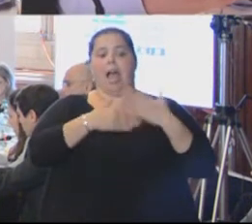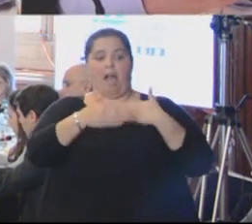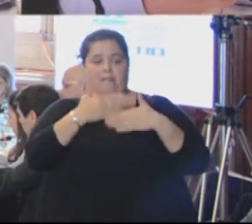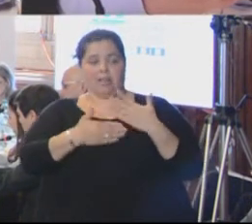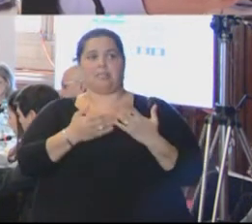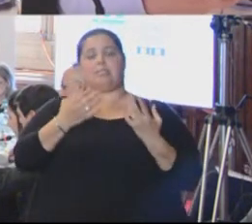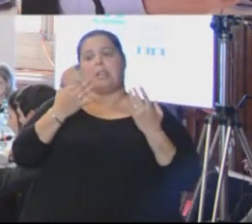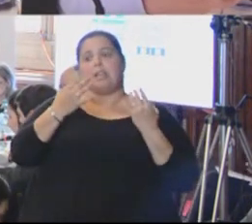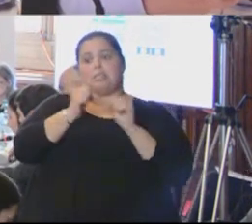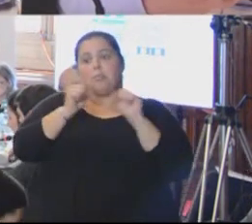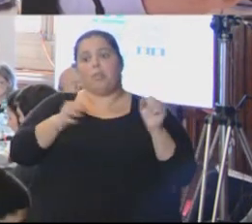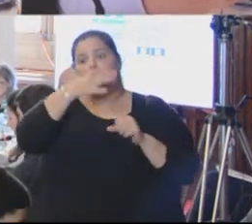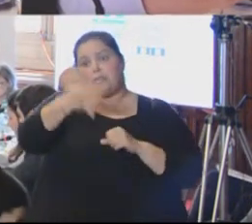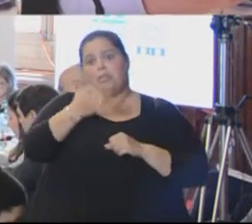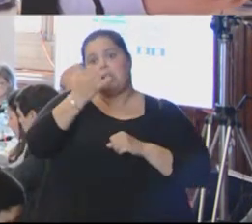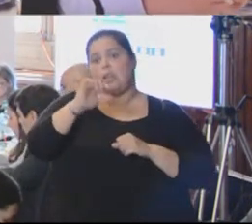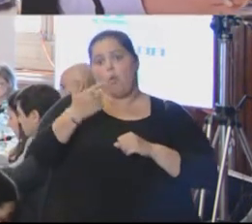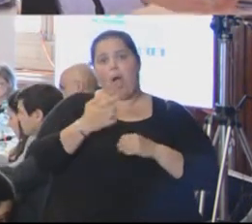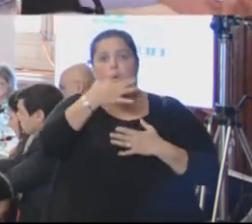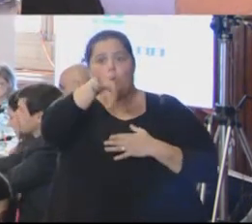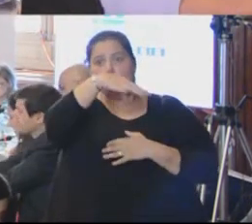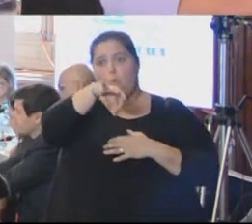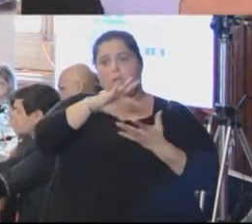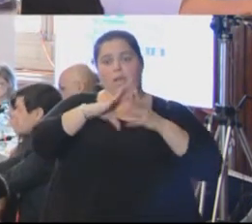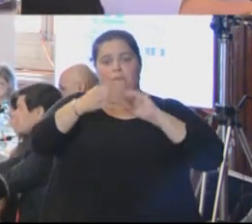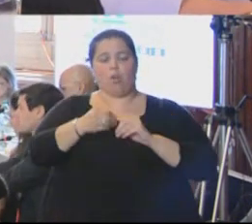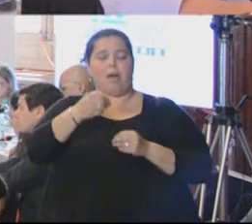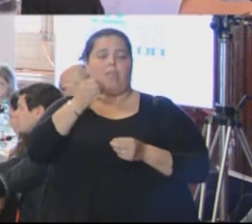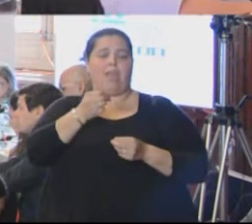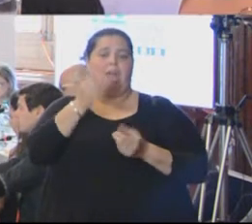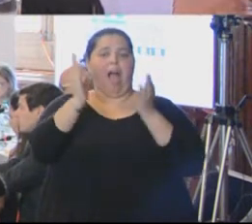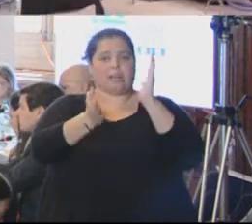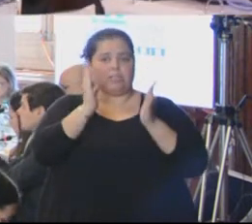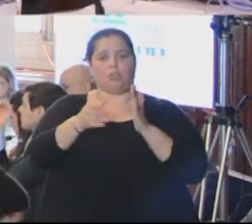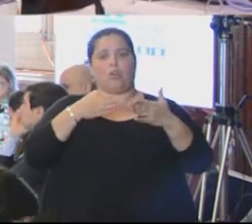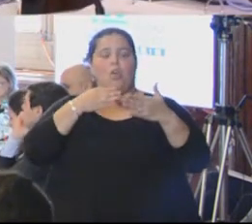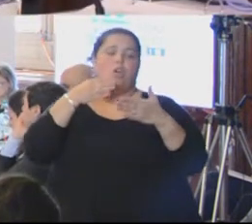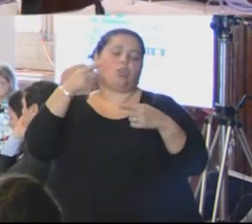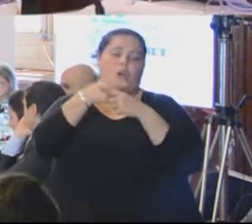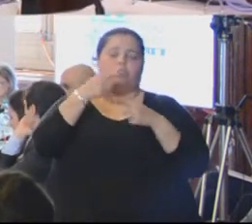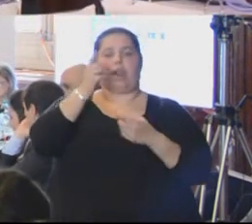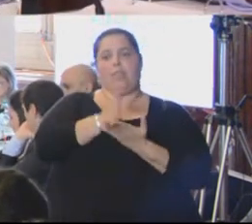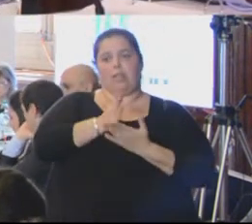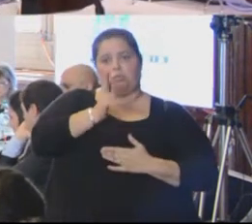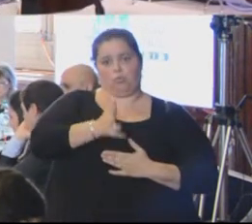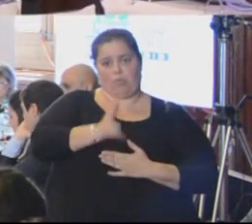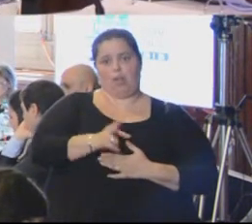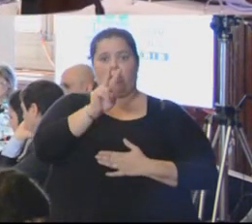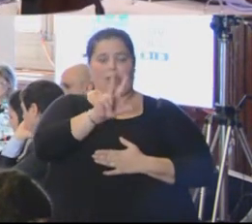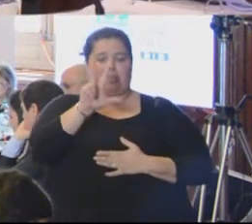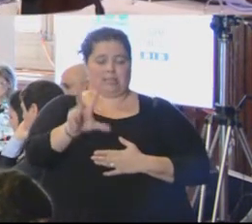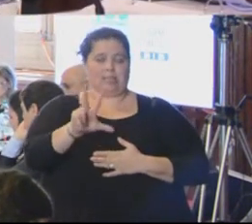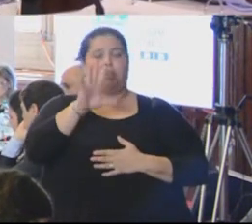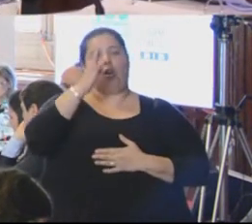manera preliminar que no hay un único agente agresor contra defensores de derechos humanos. Por ejemplo, en el 35% de esos procesos, el